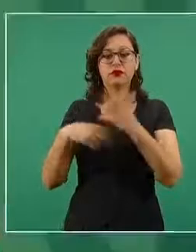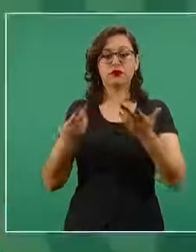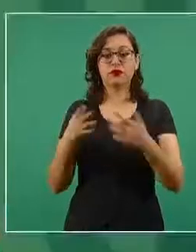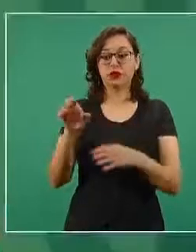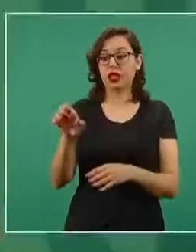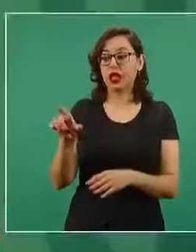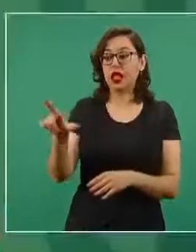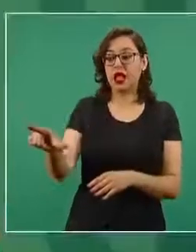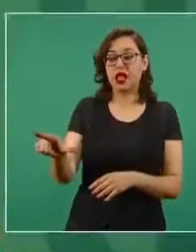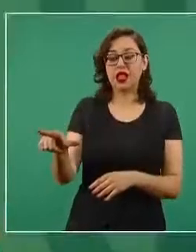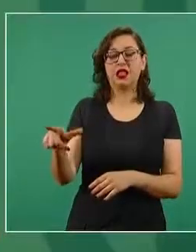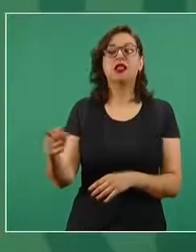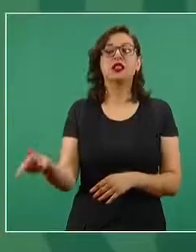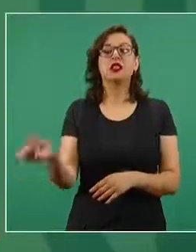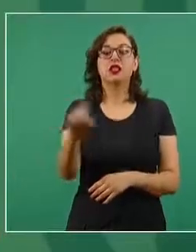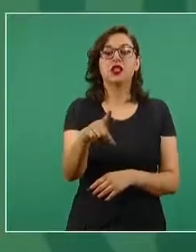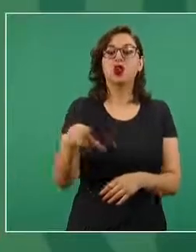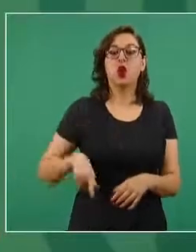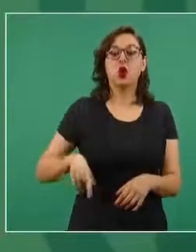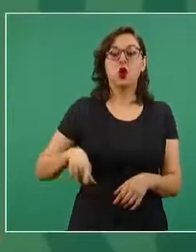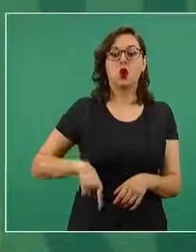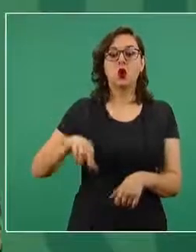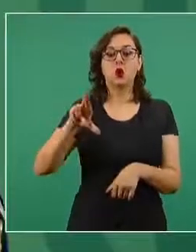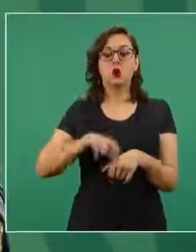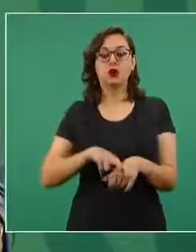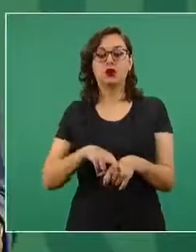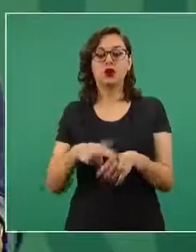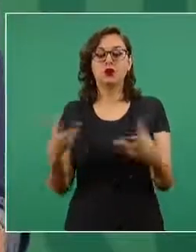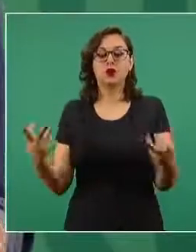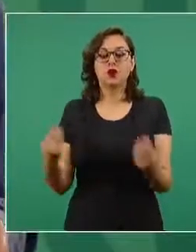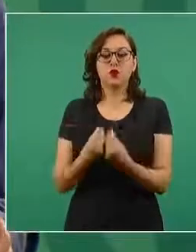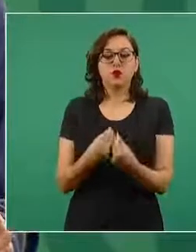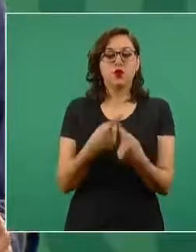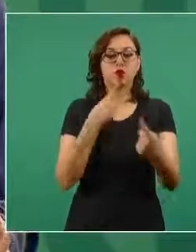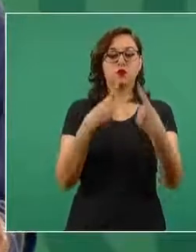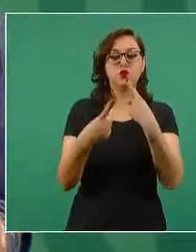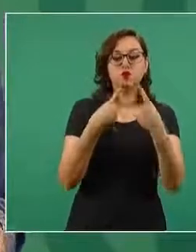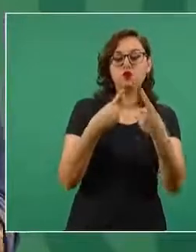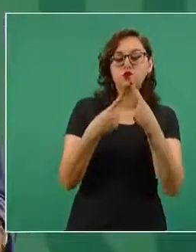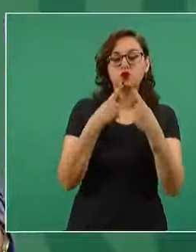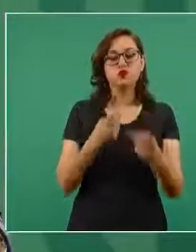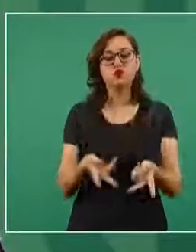hablaba con el gobernador de ese estado,